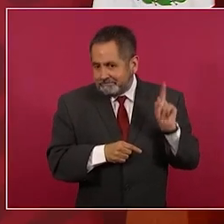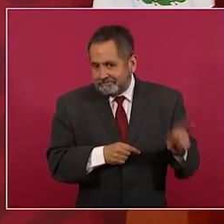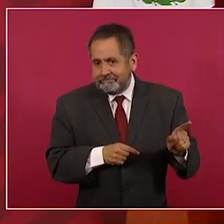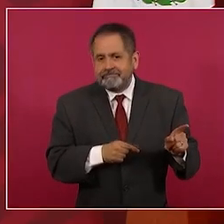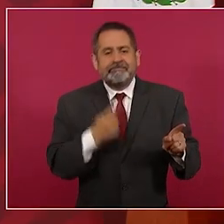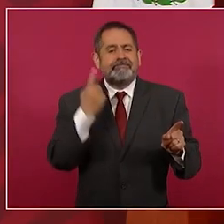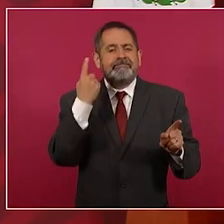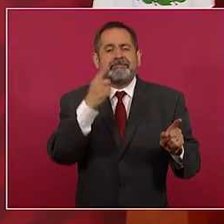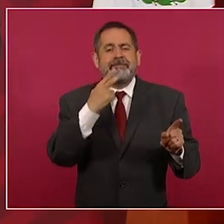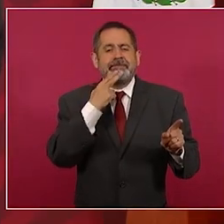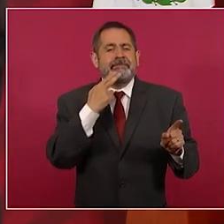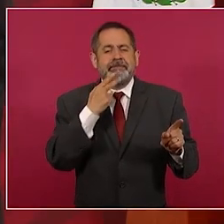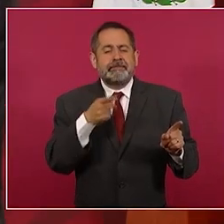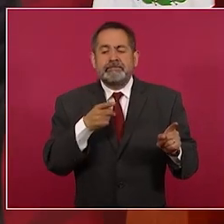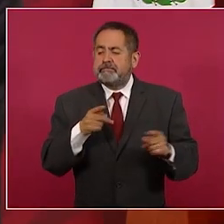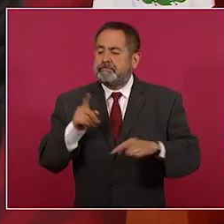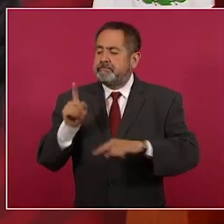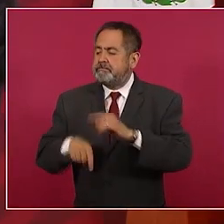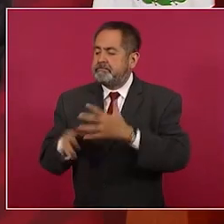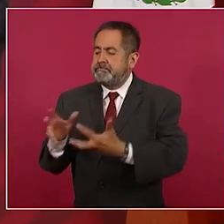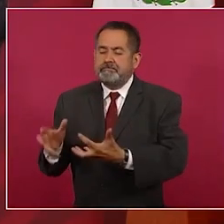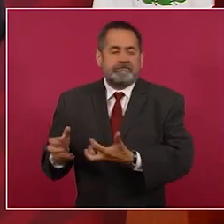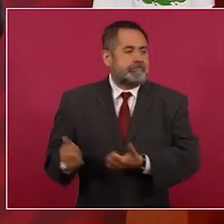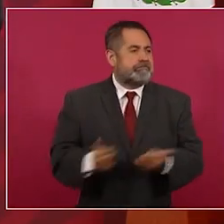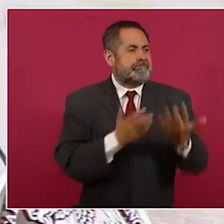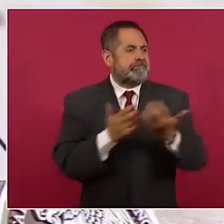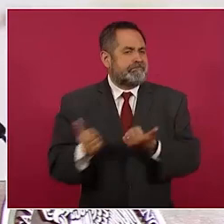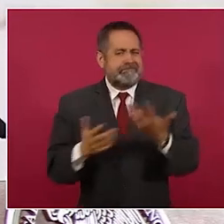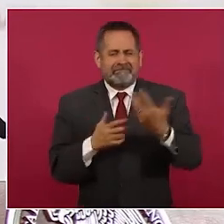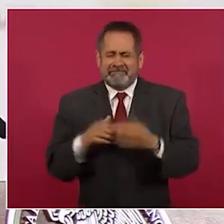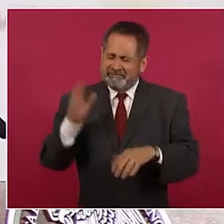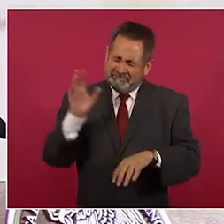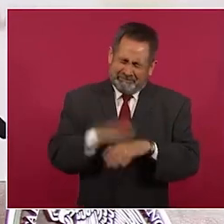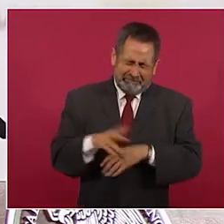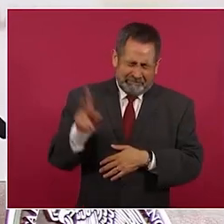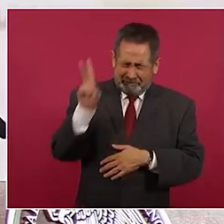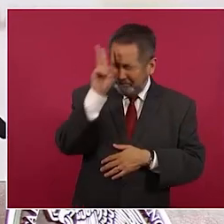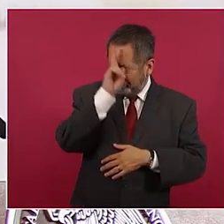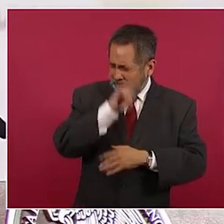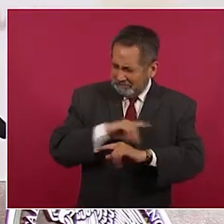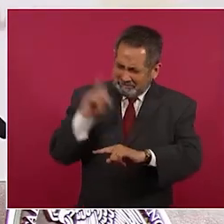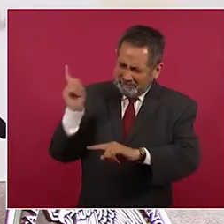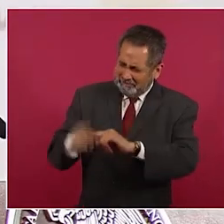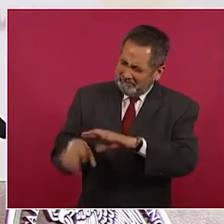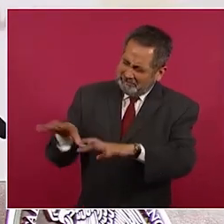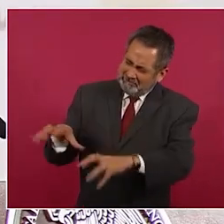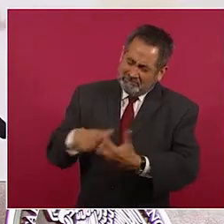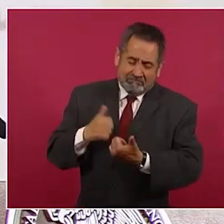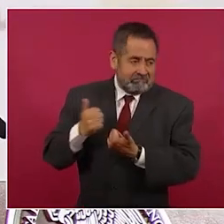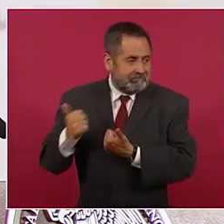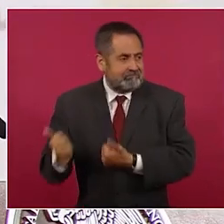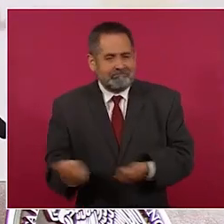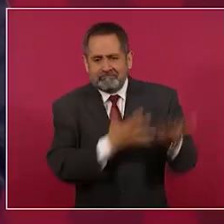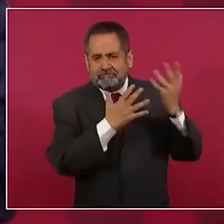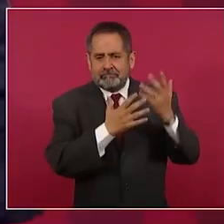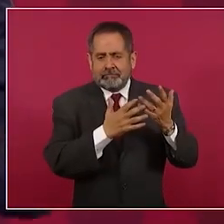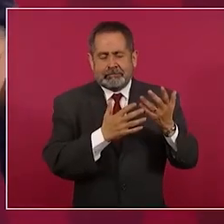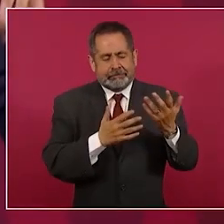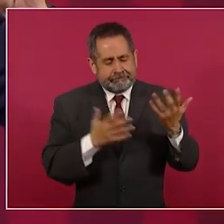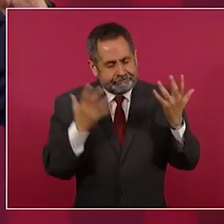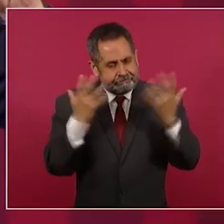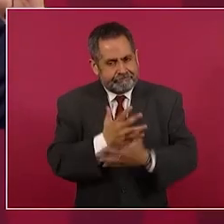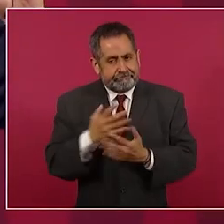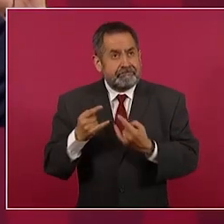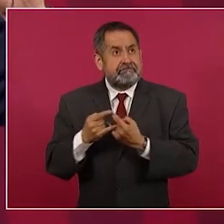sirvió para acompañar el saqueo más grande que se haya registrado en